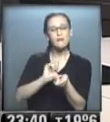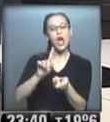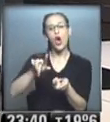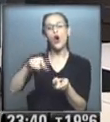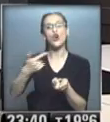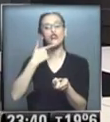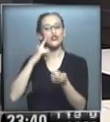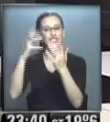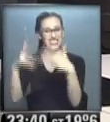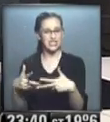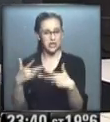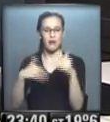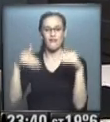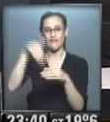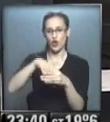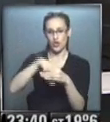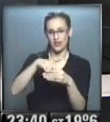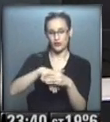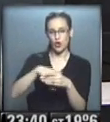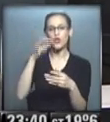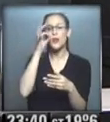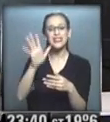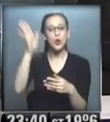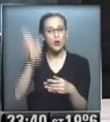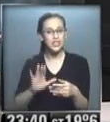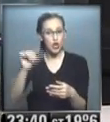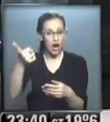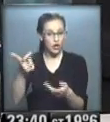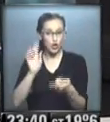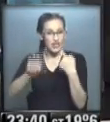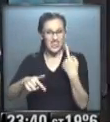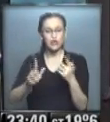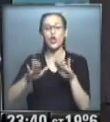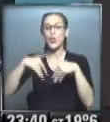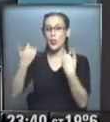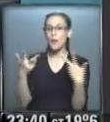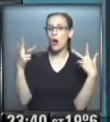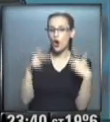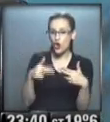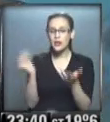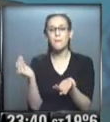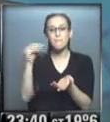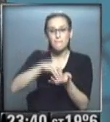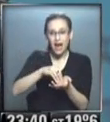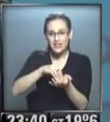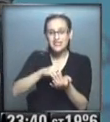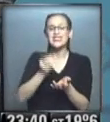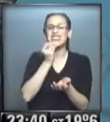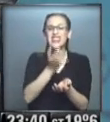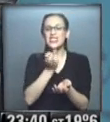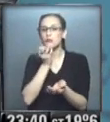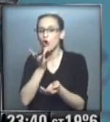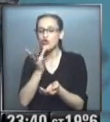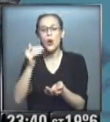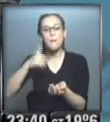vuelta. No 35%, se vayan. Pedro. Exactamente, 35%. Exactamente. Y después de la pausa tenemos más testimonios. Evo Morales, que siempre